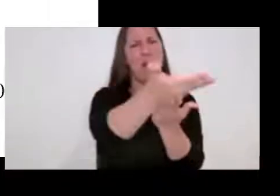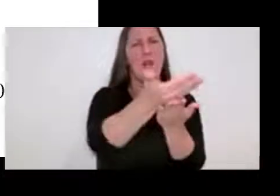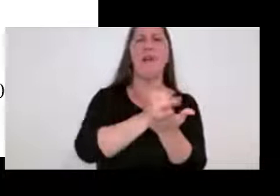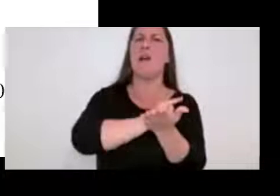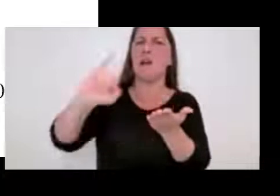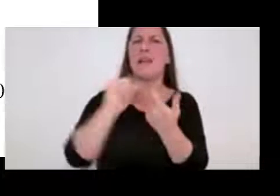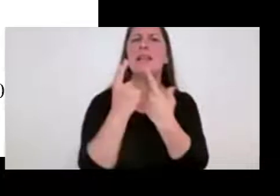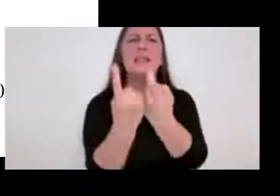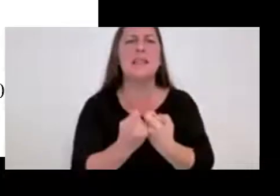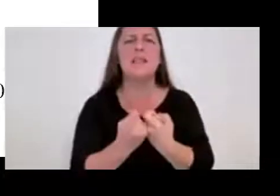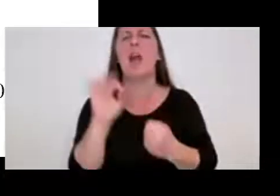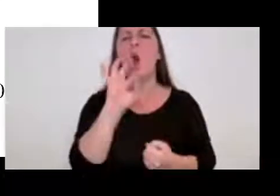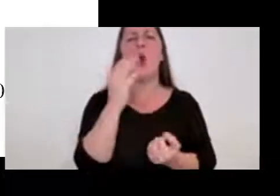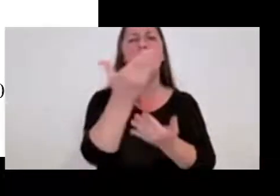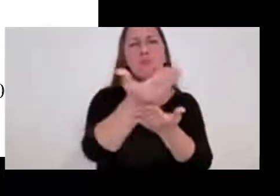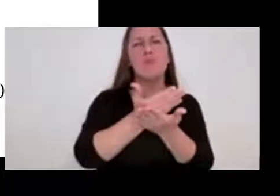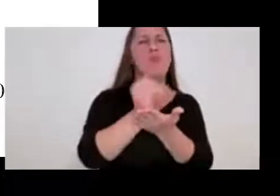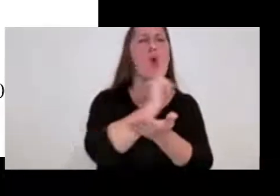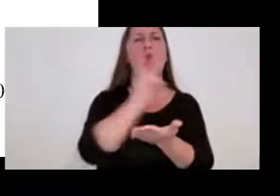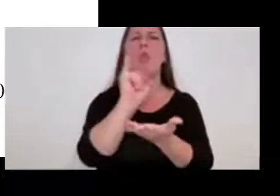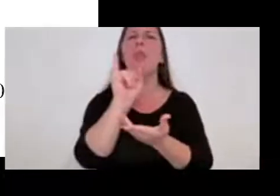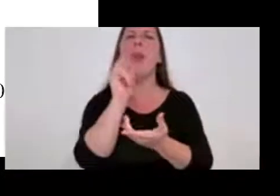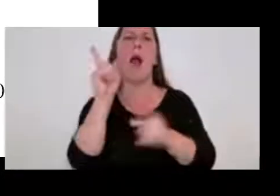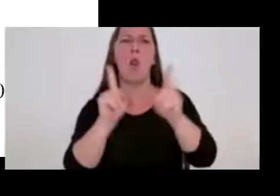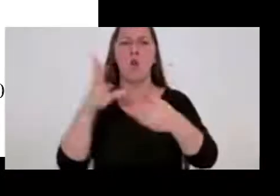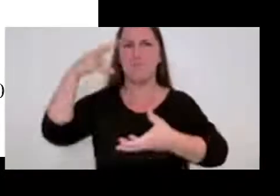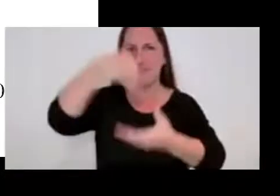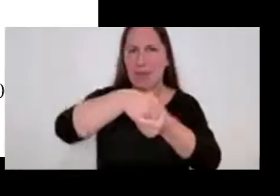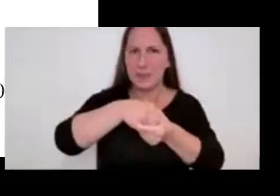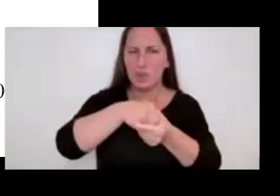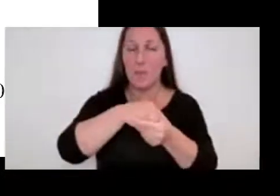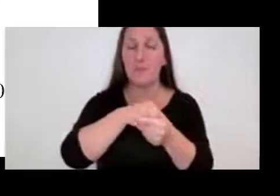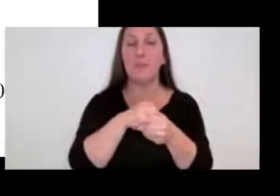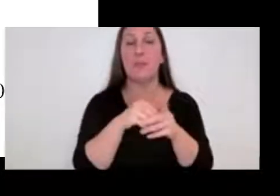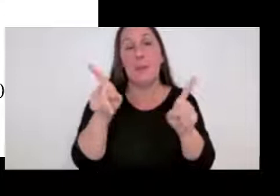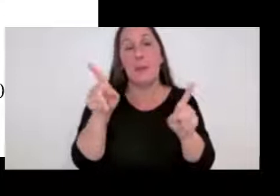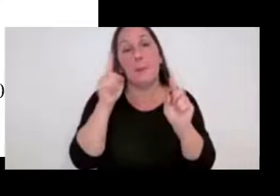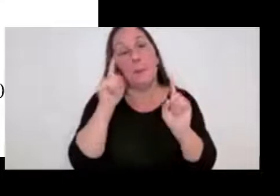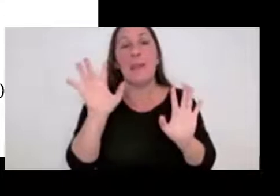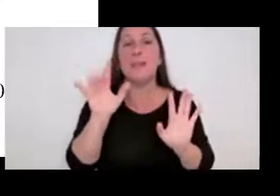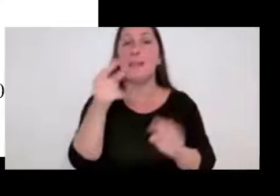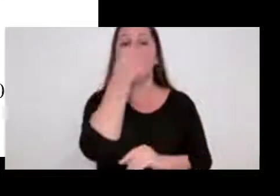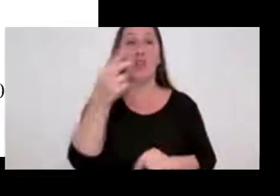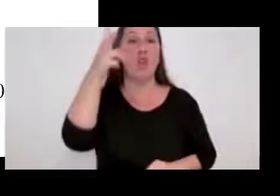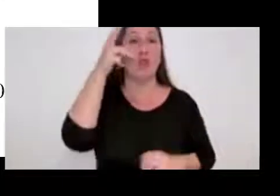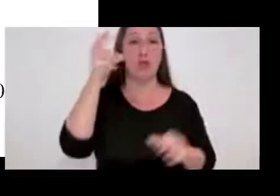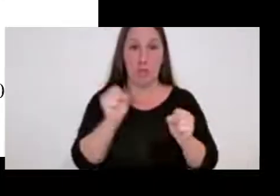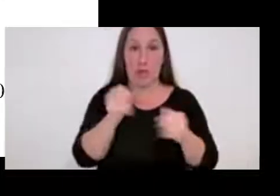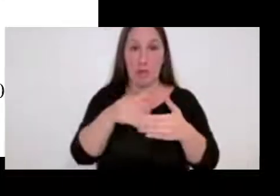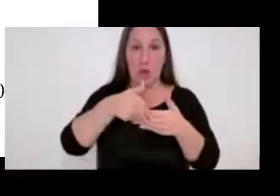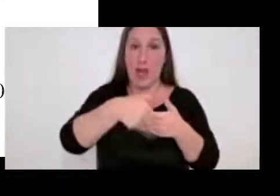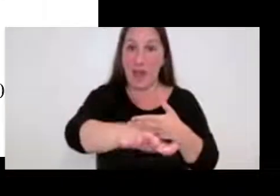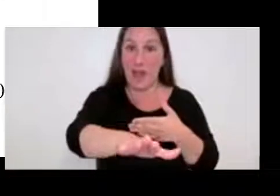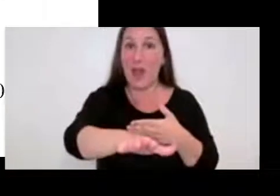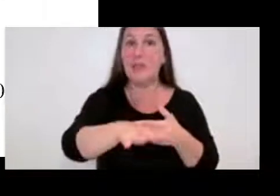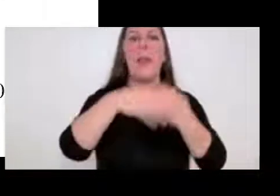o se pueden notificar órdenes de intervención. Lo que se espera es que después del 28 de mayo comenzaríamos a